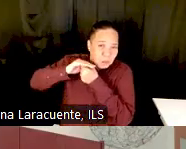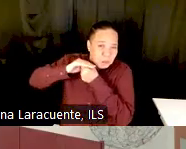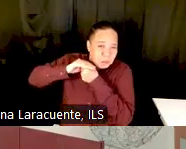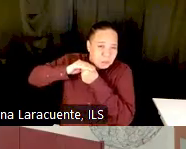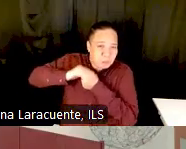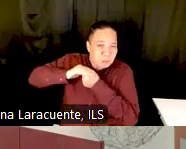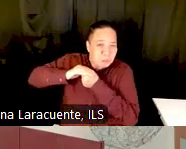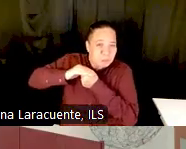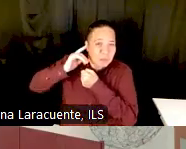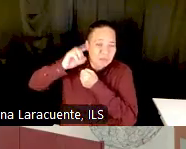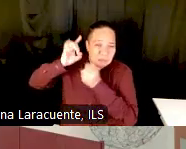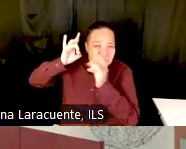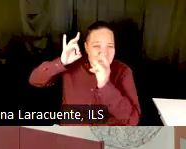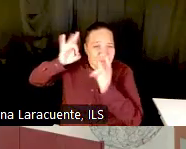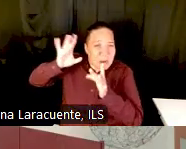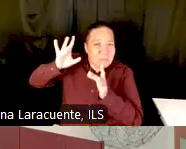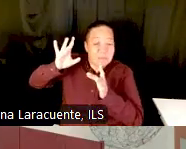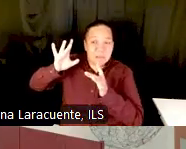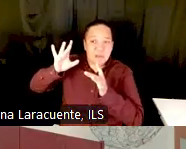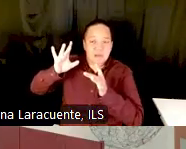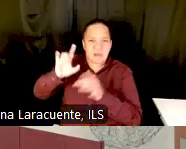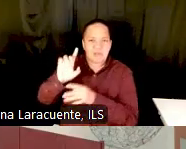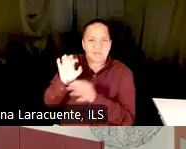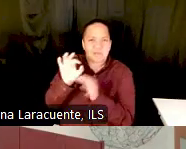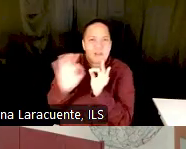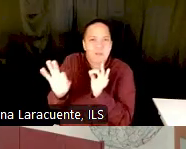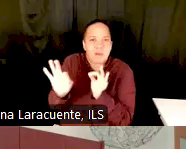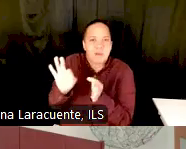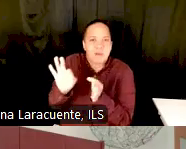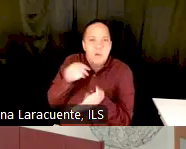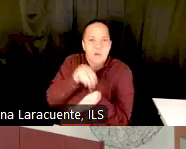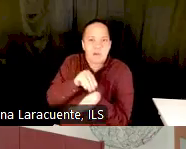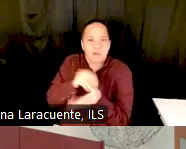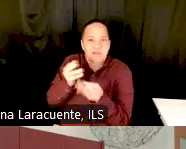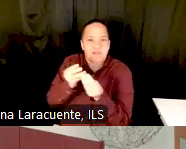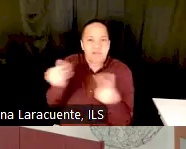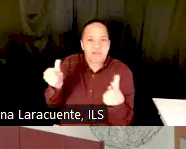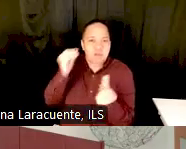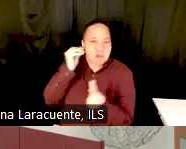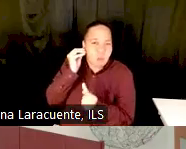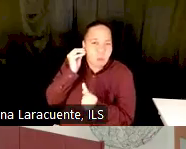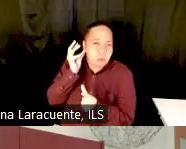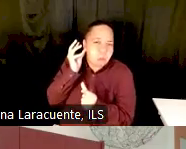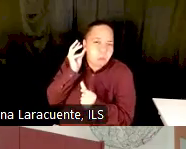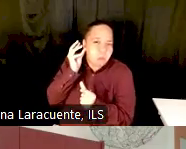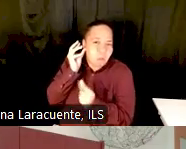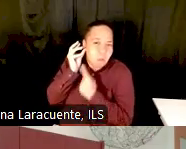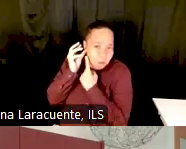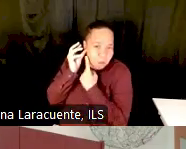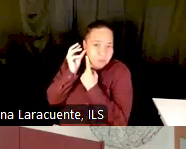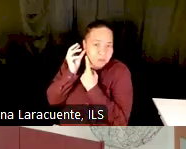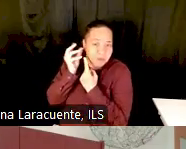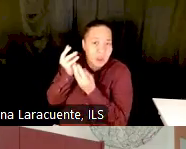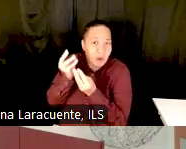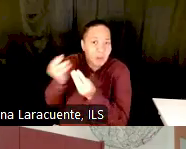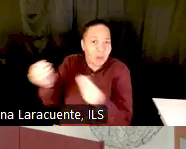terrible. Simplemente con una intervención médica que resolvió ese absceso, se fue la autoagresión y se fue la